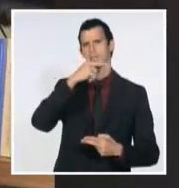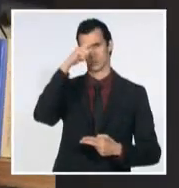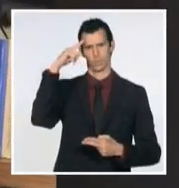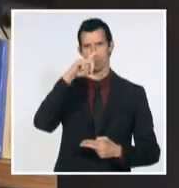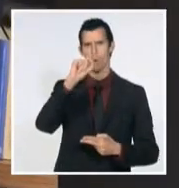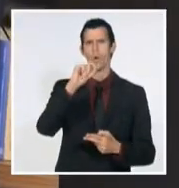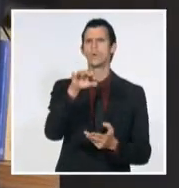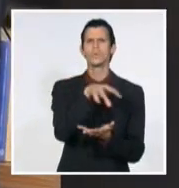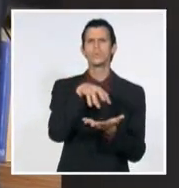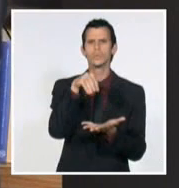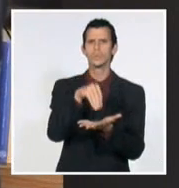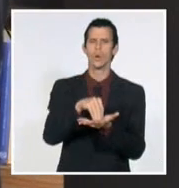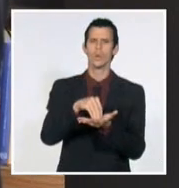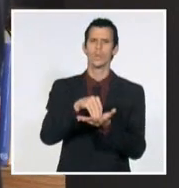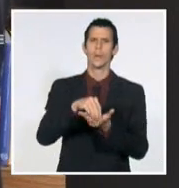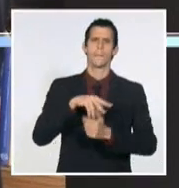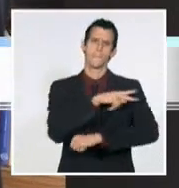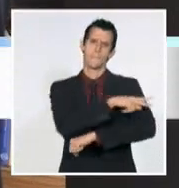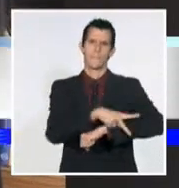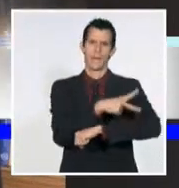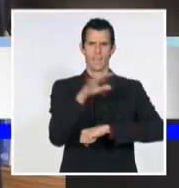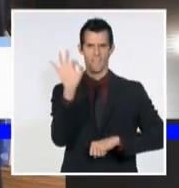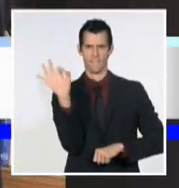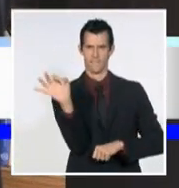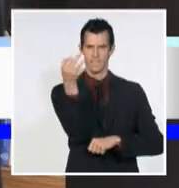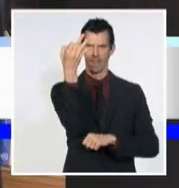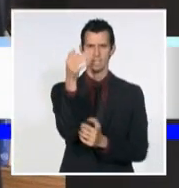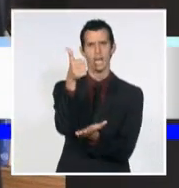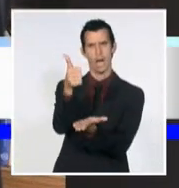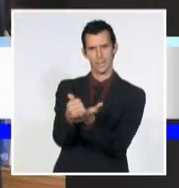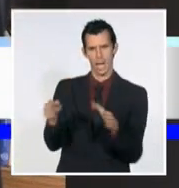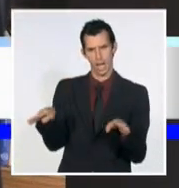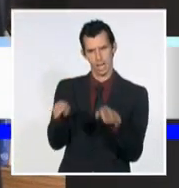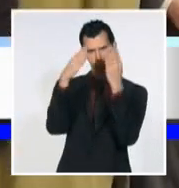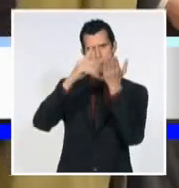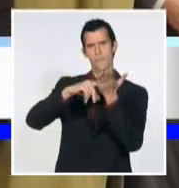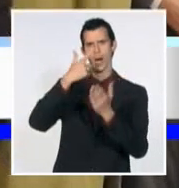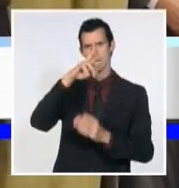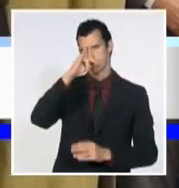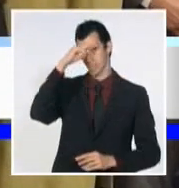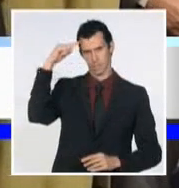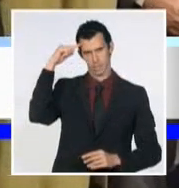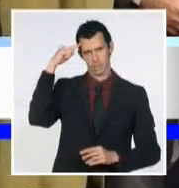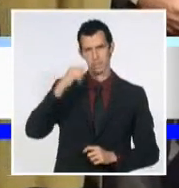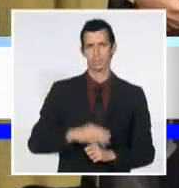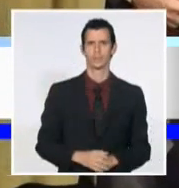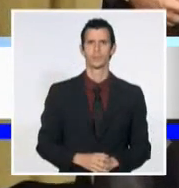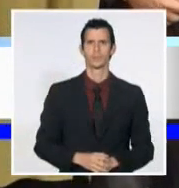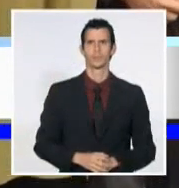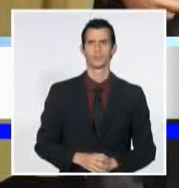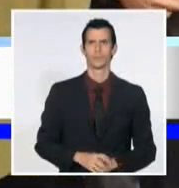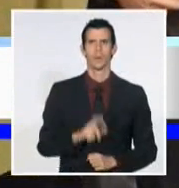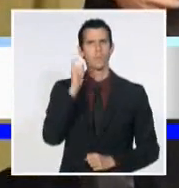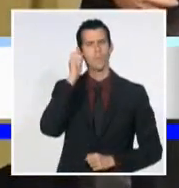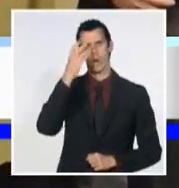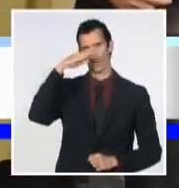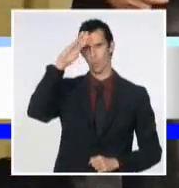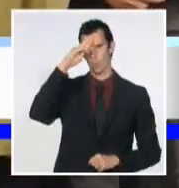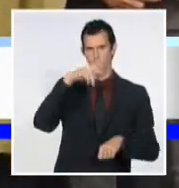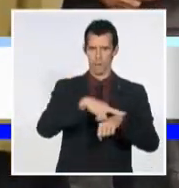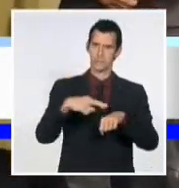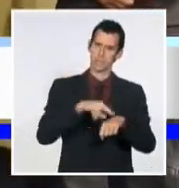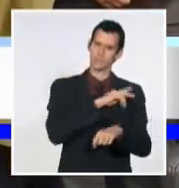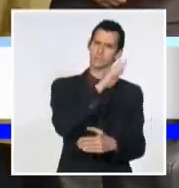ese contexto, la ministra de Educación, doctora Naima Trujillo Barreto, sostuvo un encuentro con el titular de Educación de Brasil,